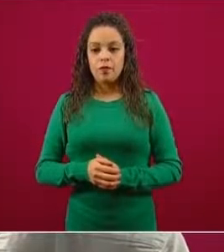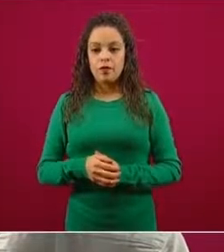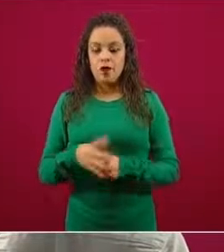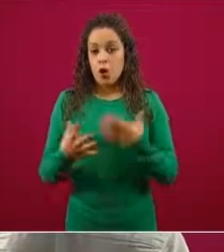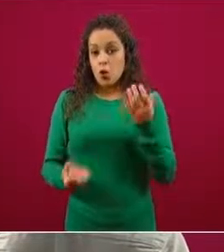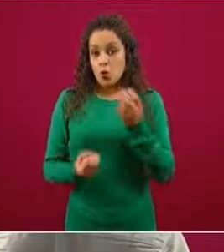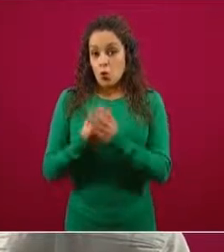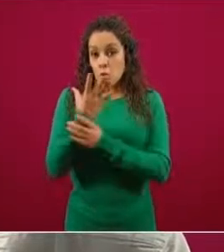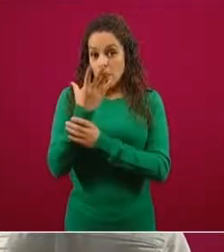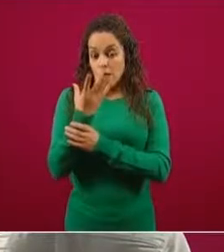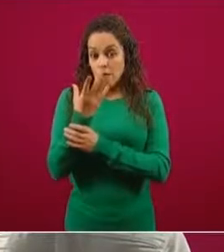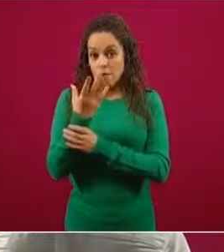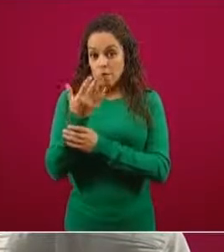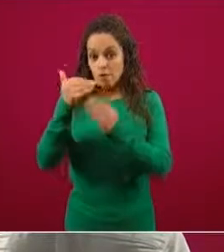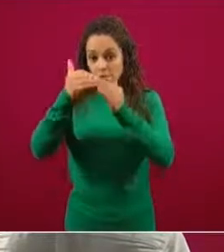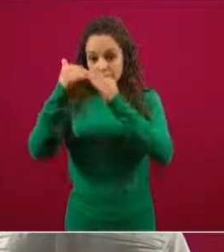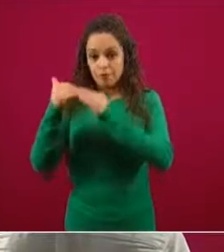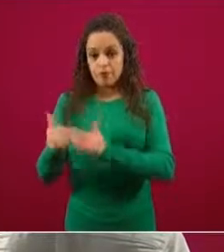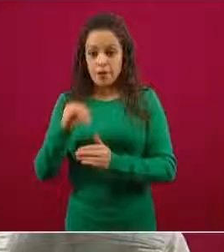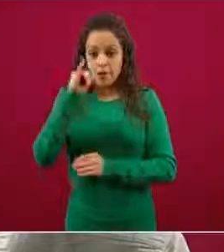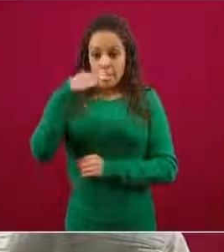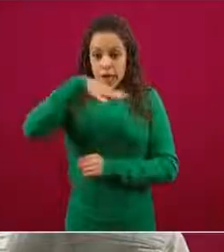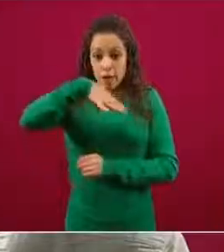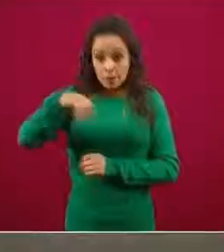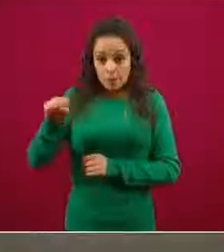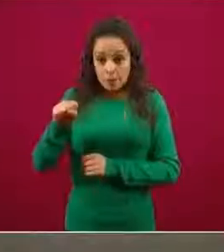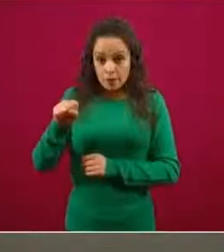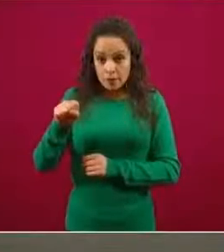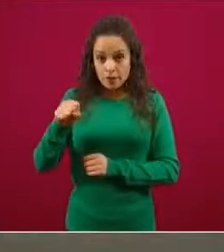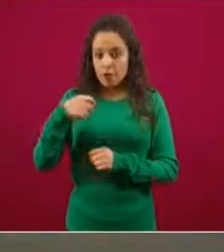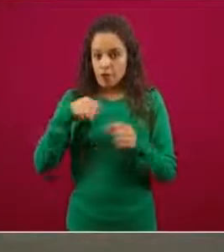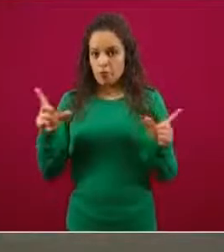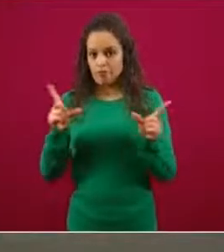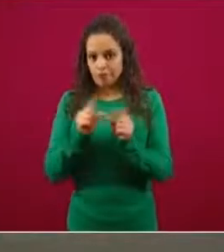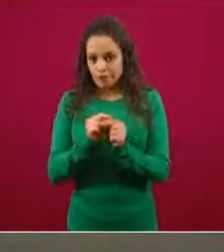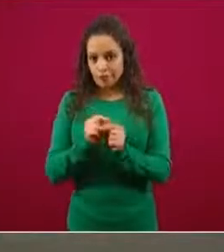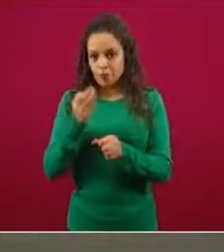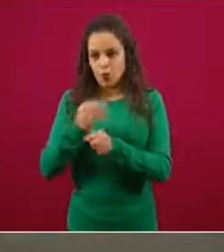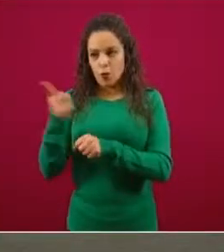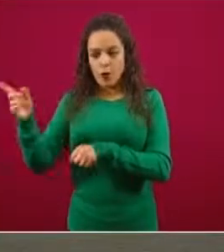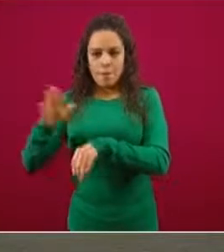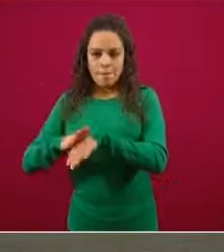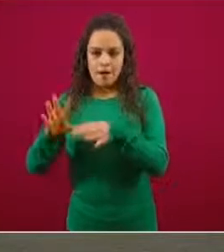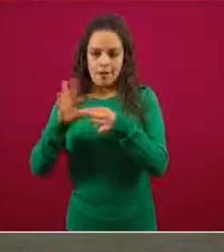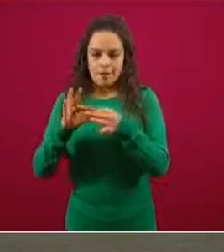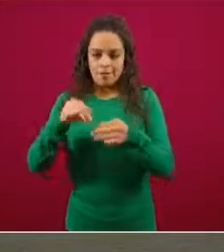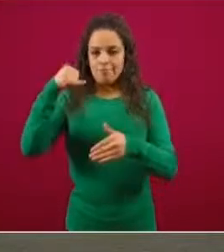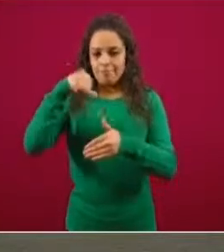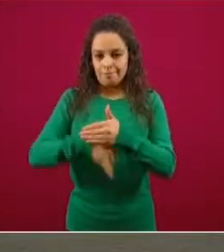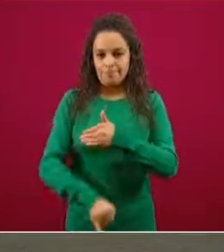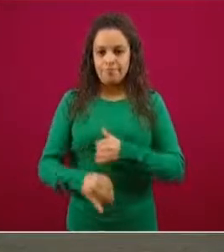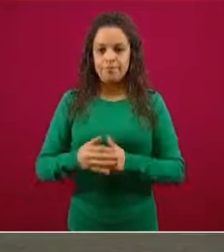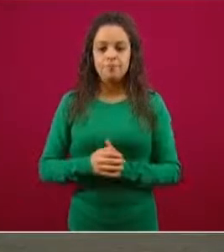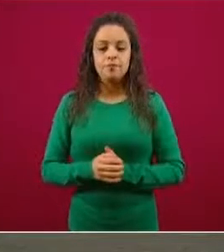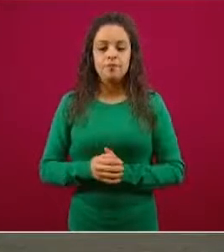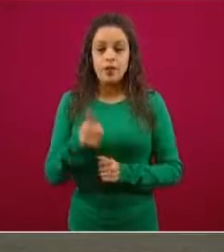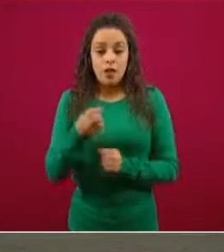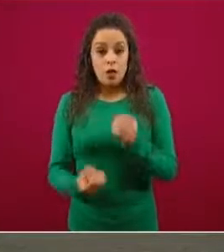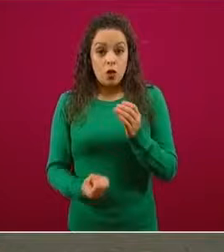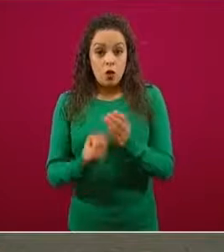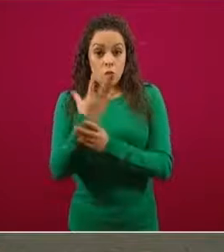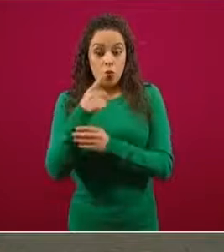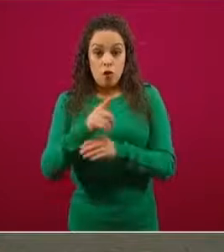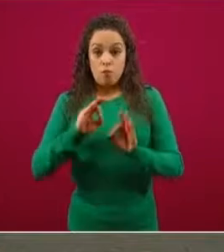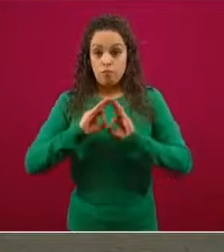IMSS, es que el Instituto Mexicano del Seguro Social puede además ofrecer en esta nueva modalidad